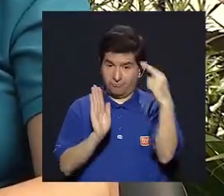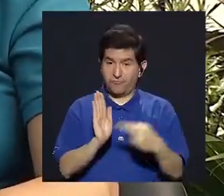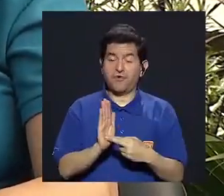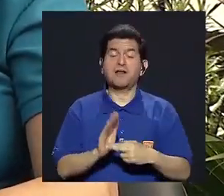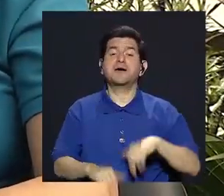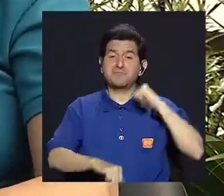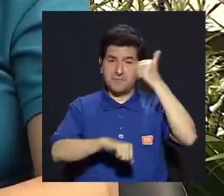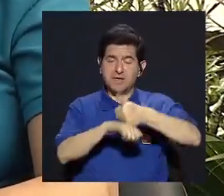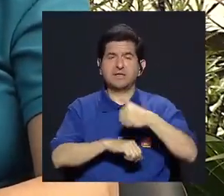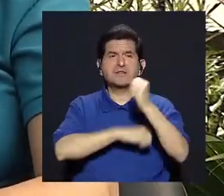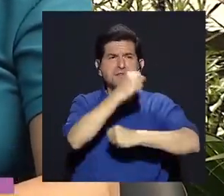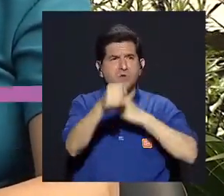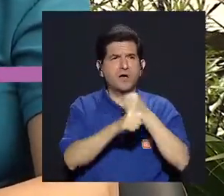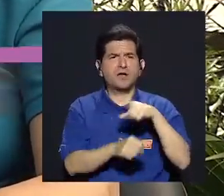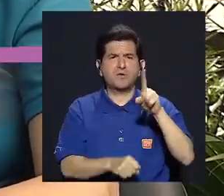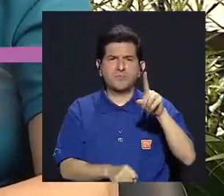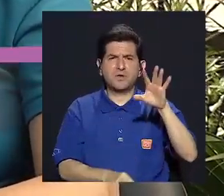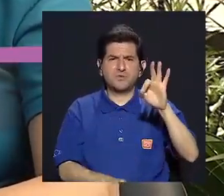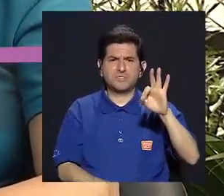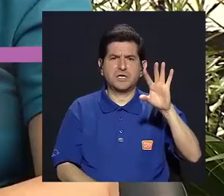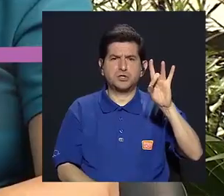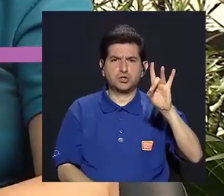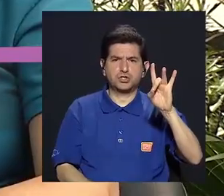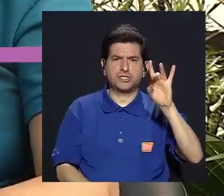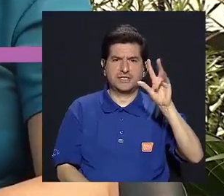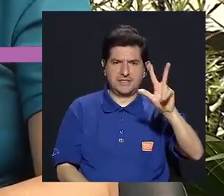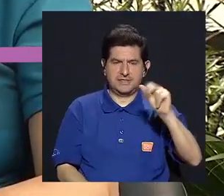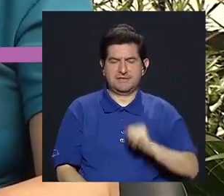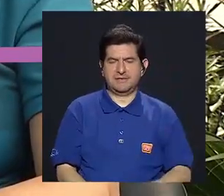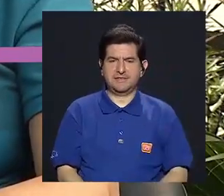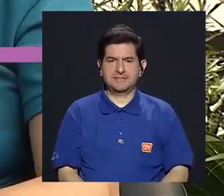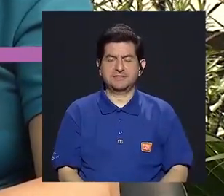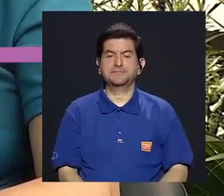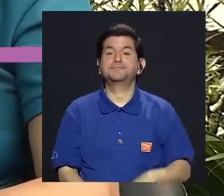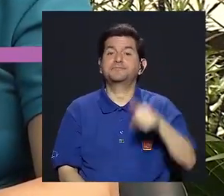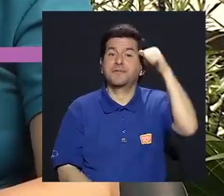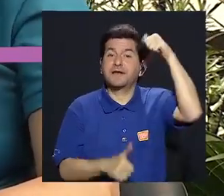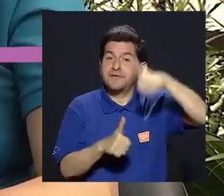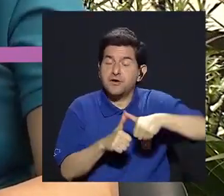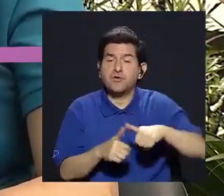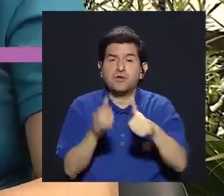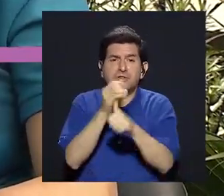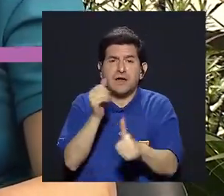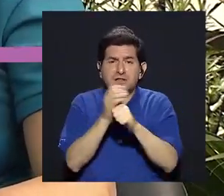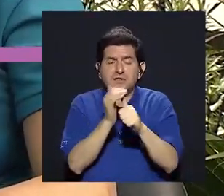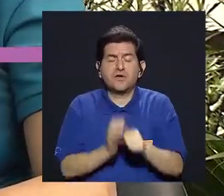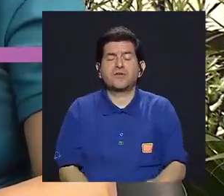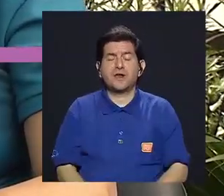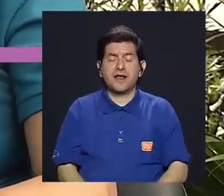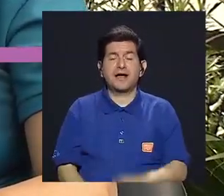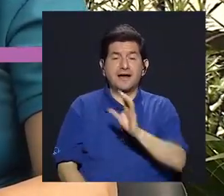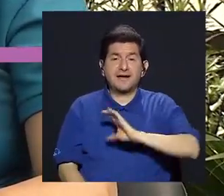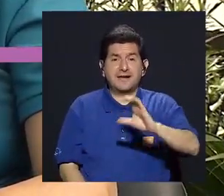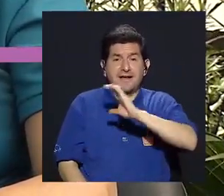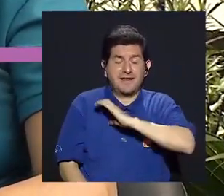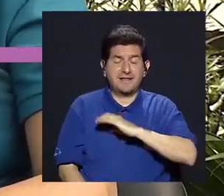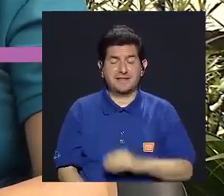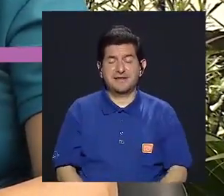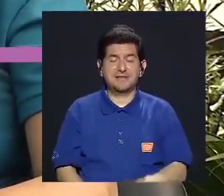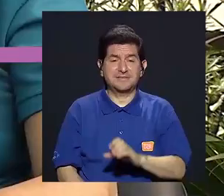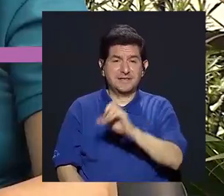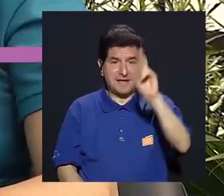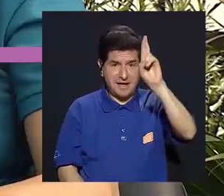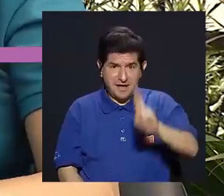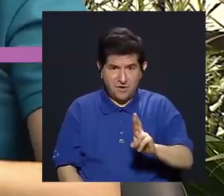reglamento por decreto desde el año 1983 hay que considerar también que la diarrea es endémica digamos en costa rica